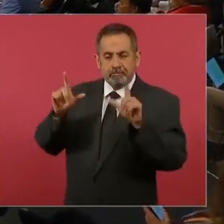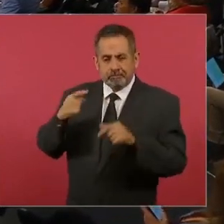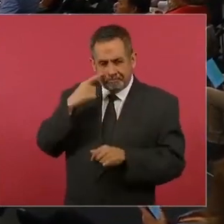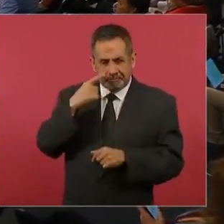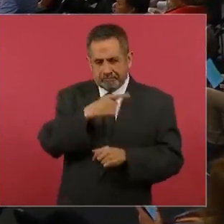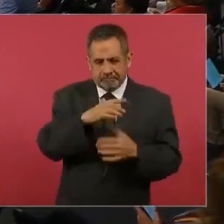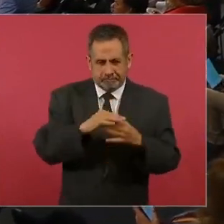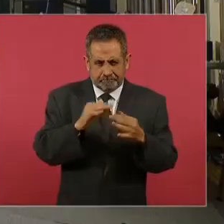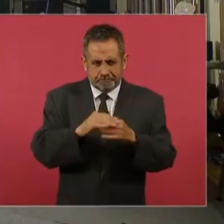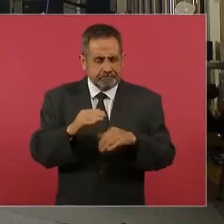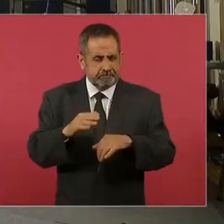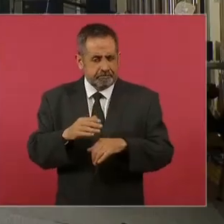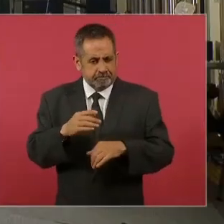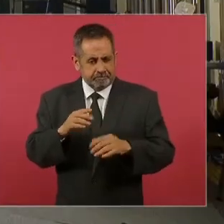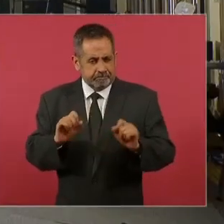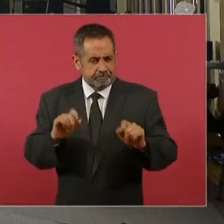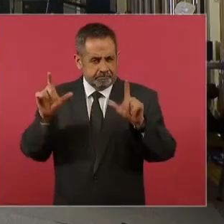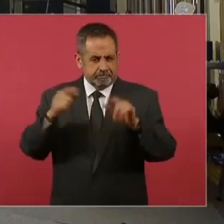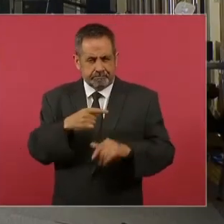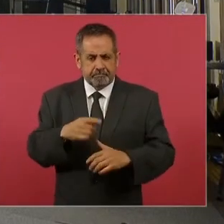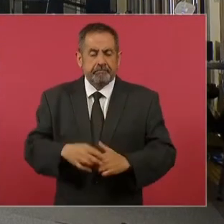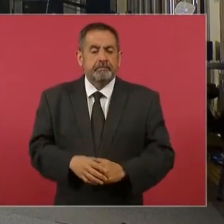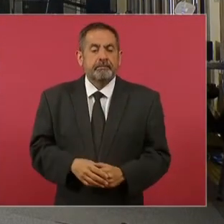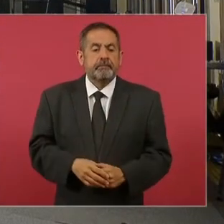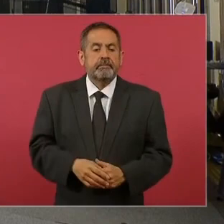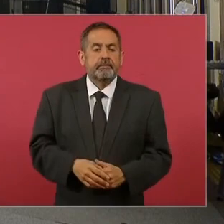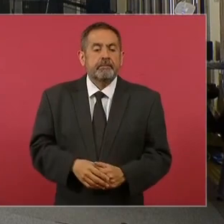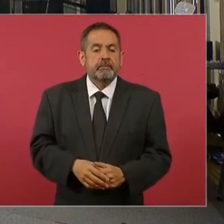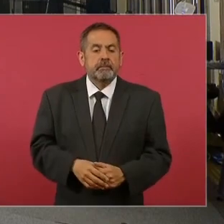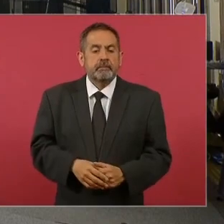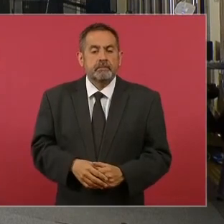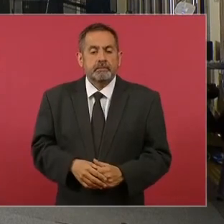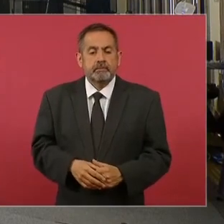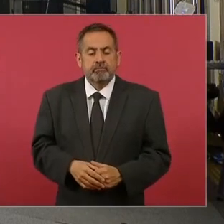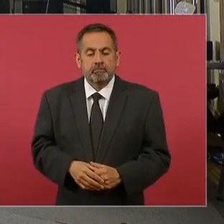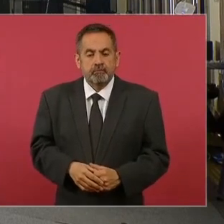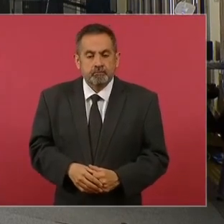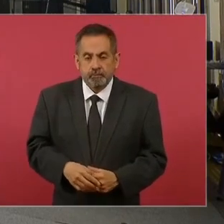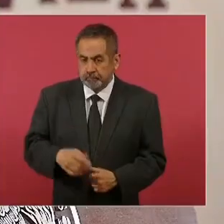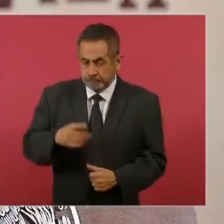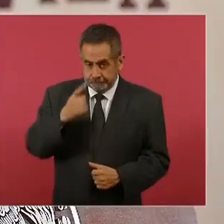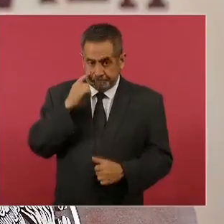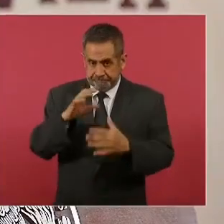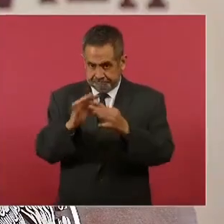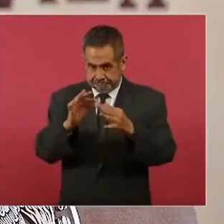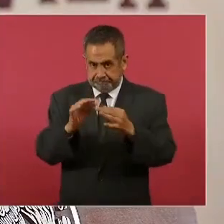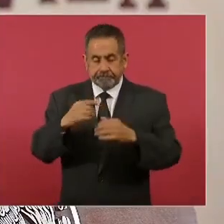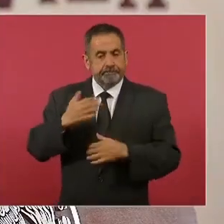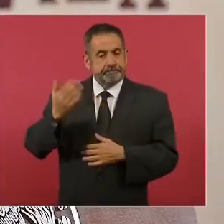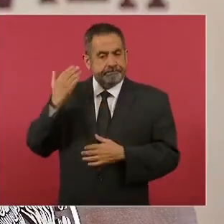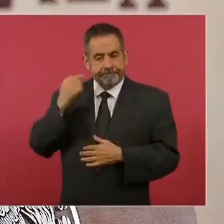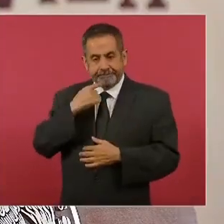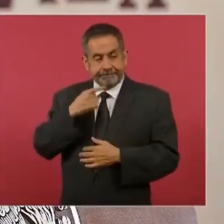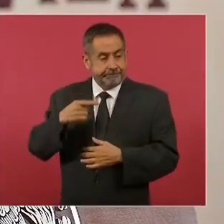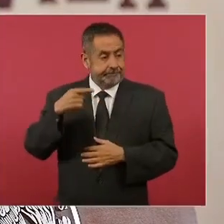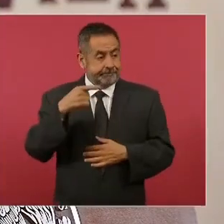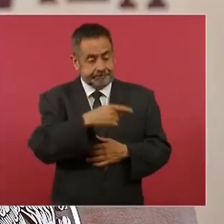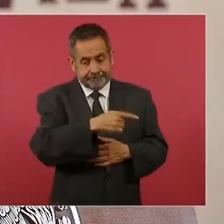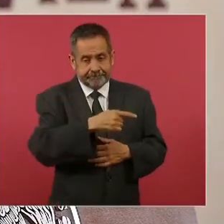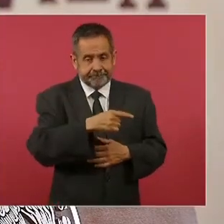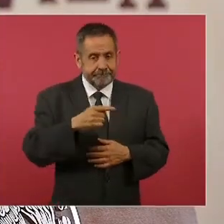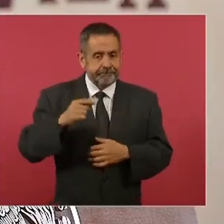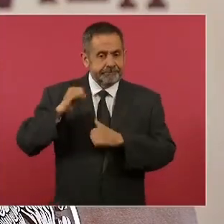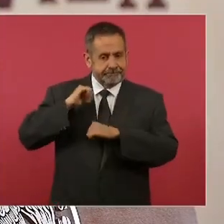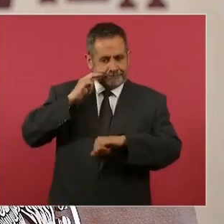diapositiva respectiva, por favor. Decía hace un momento que durante 3 ocasiones el ministro